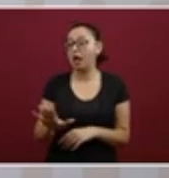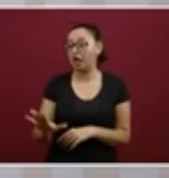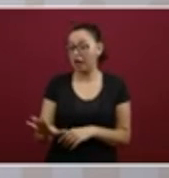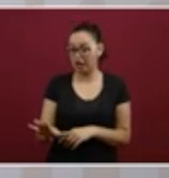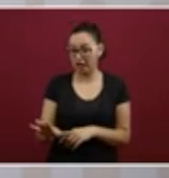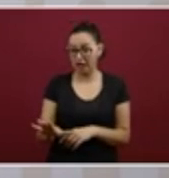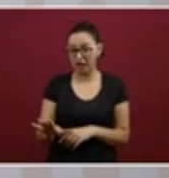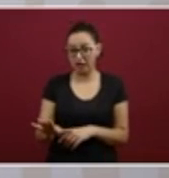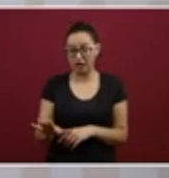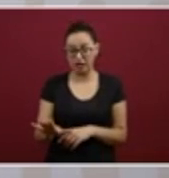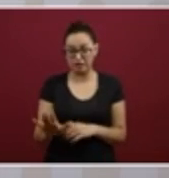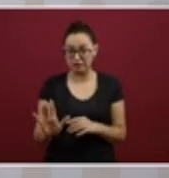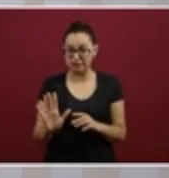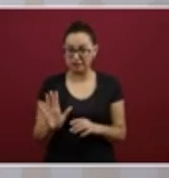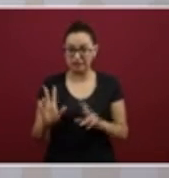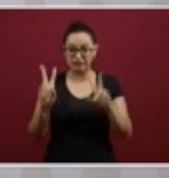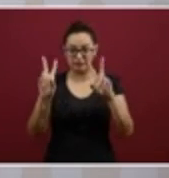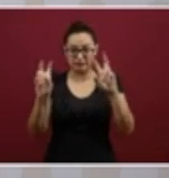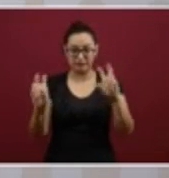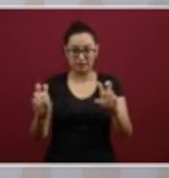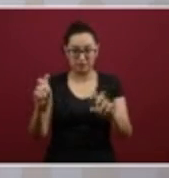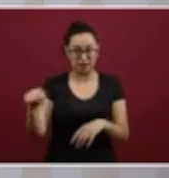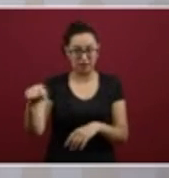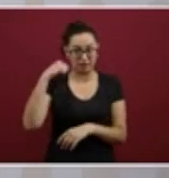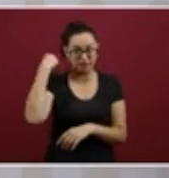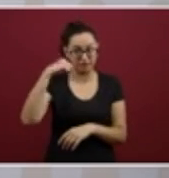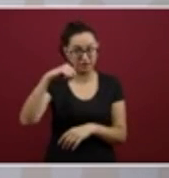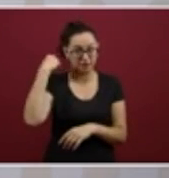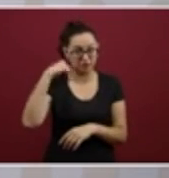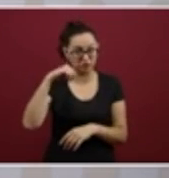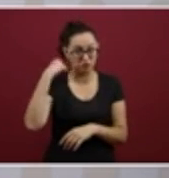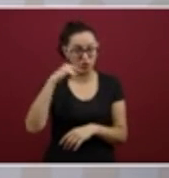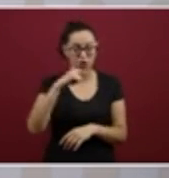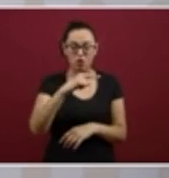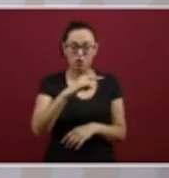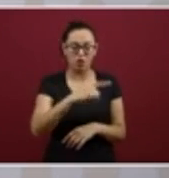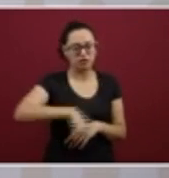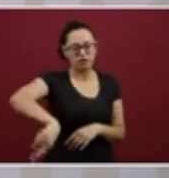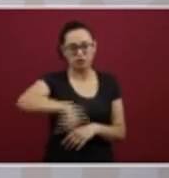que mis adversarios lo están utilizando.